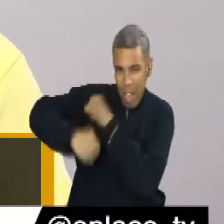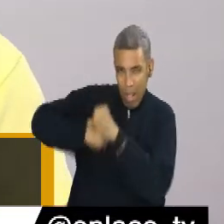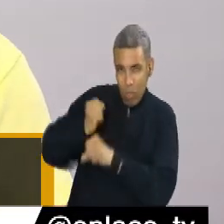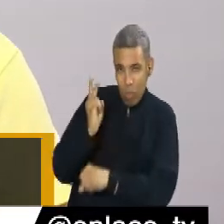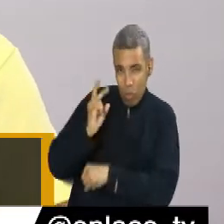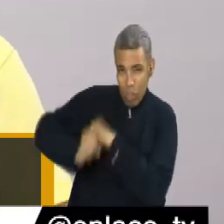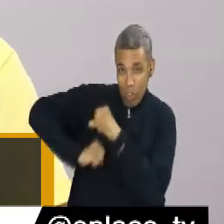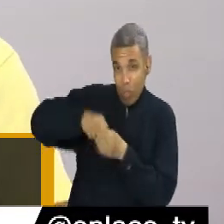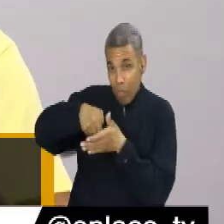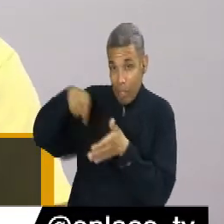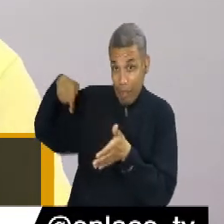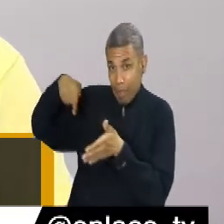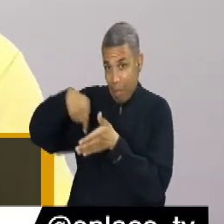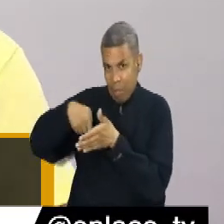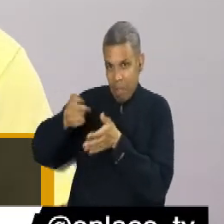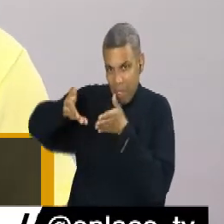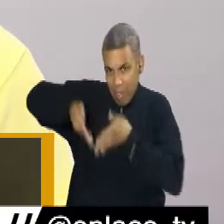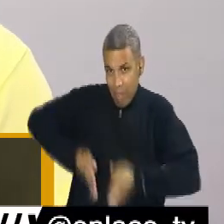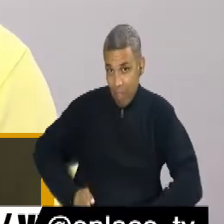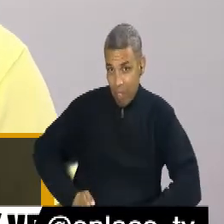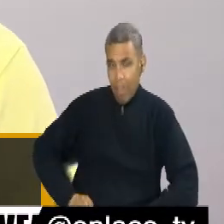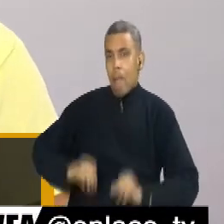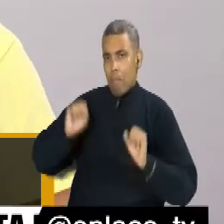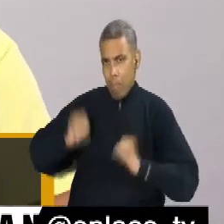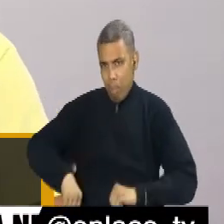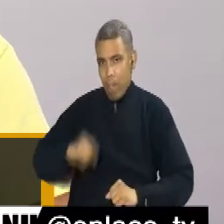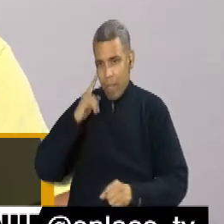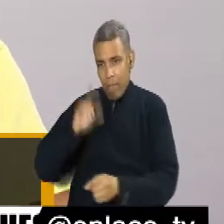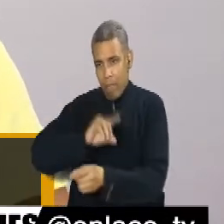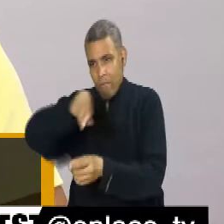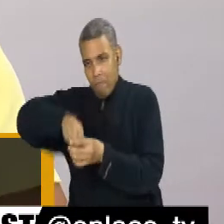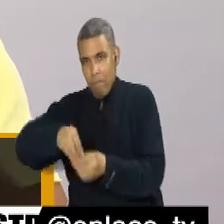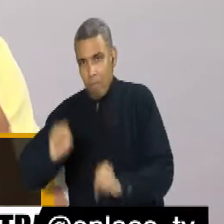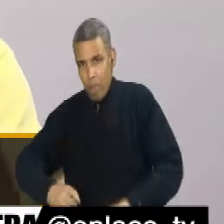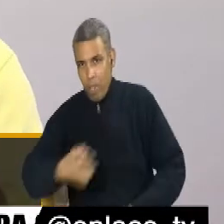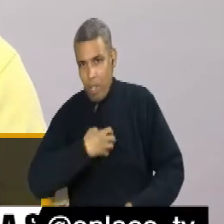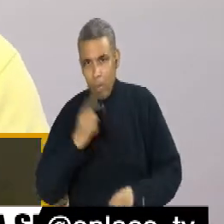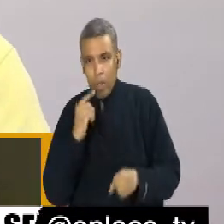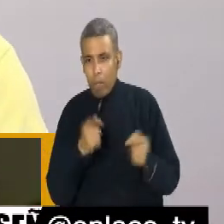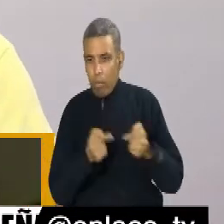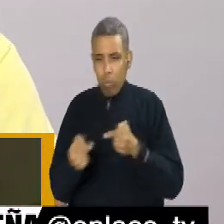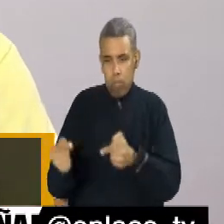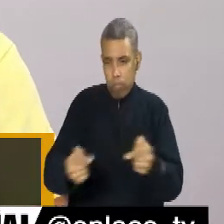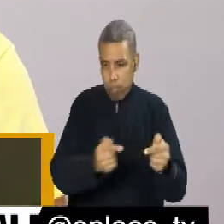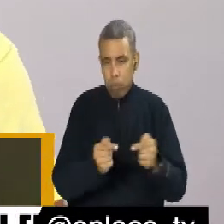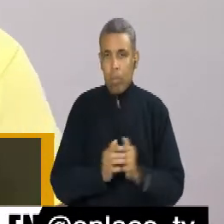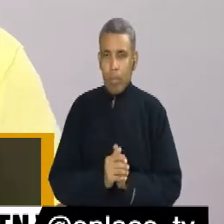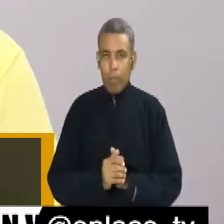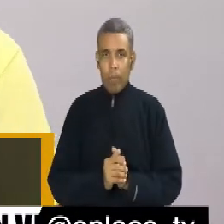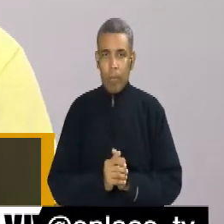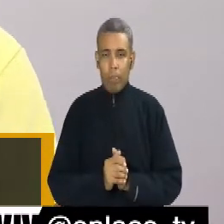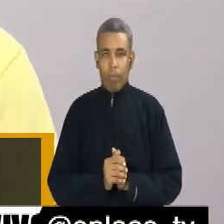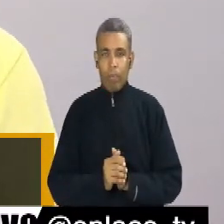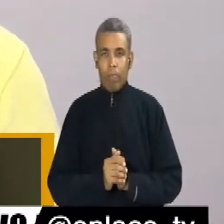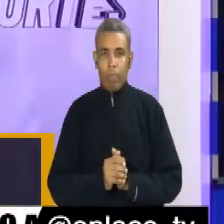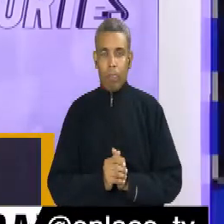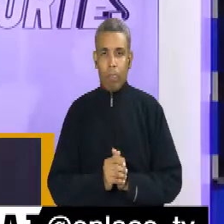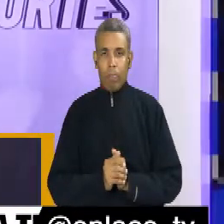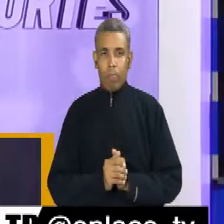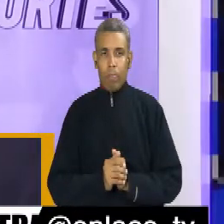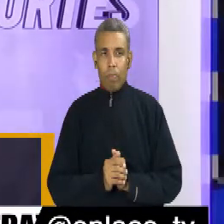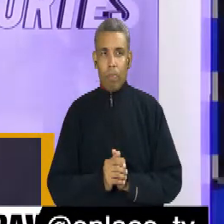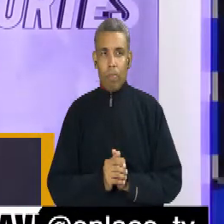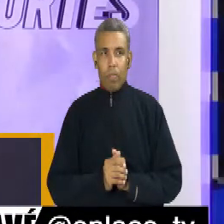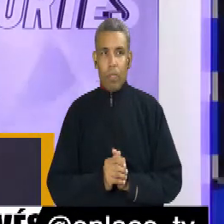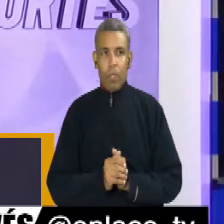es clasificatorio para el Panamericano de Ibarra, Ecuador, para los chicos de Junior y los chicos sub-23. Bueno,